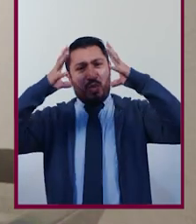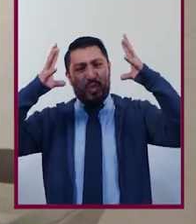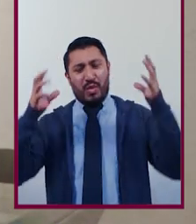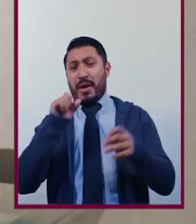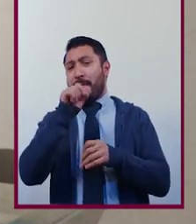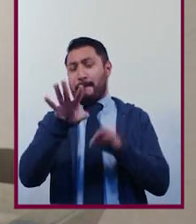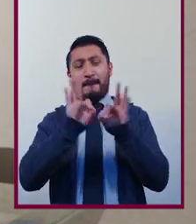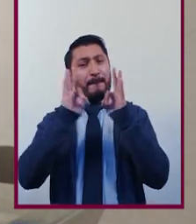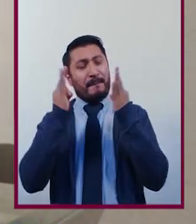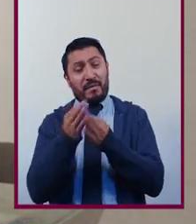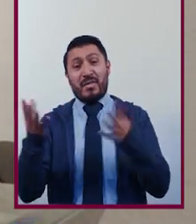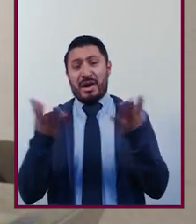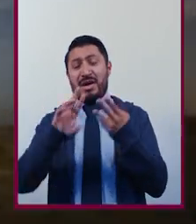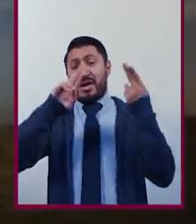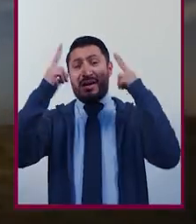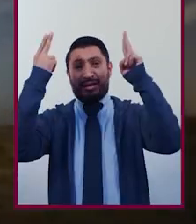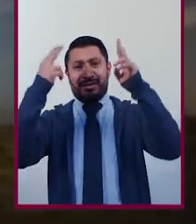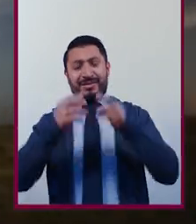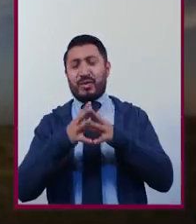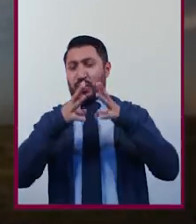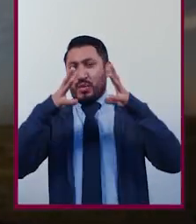del mismo modo que lo hace el universo.